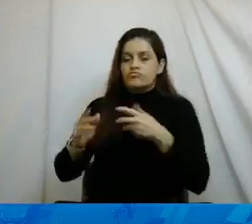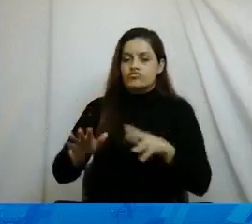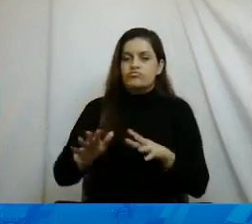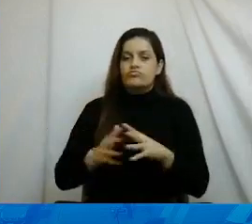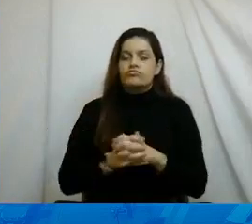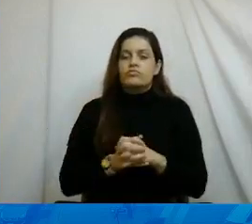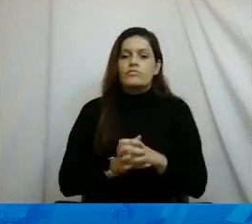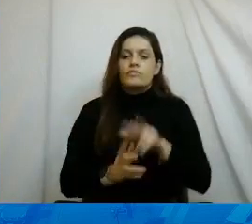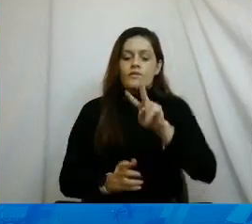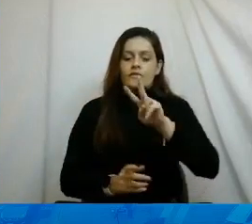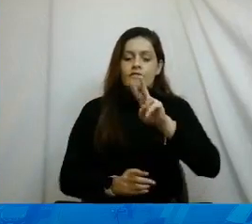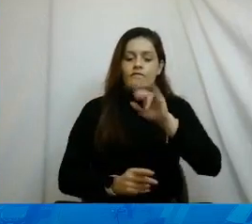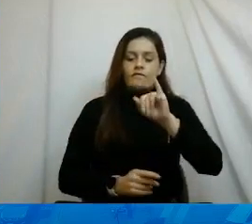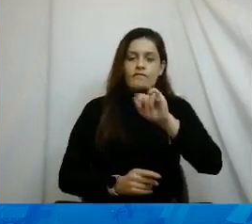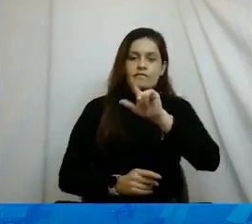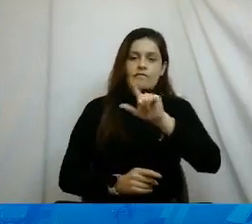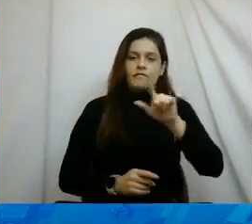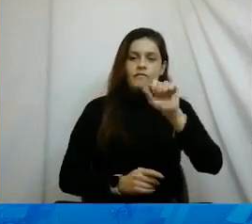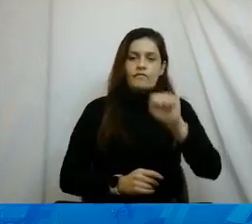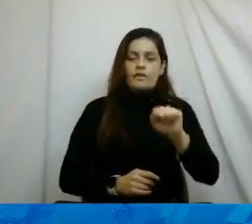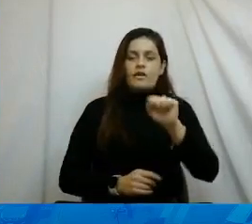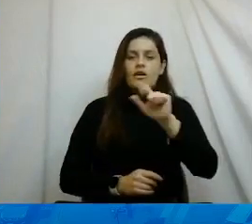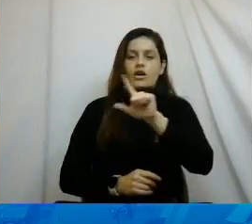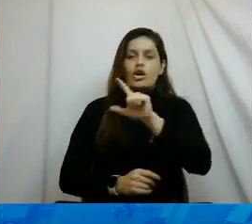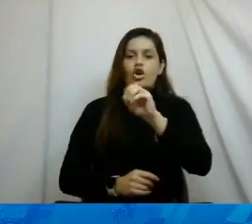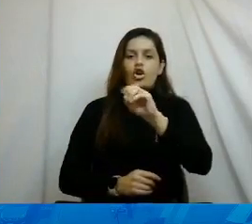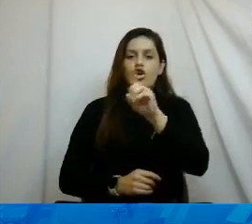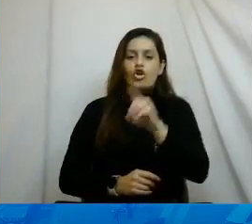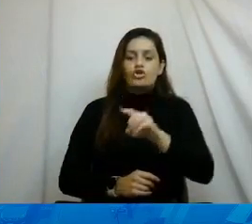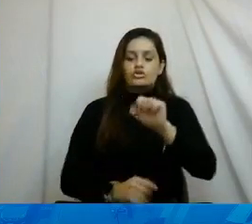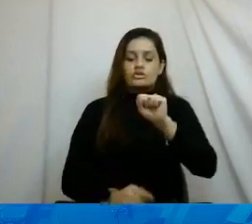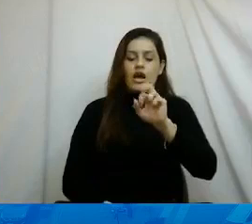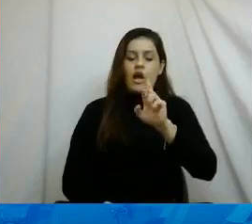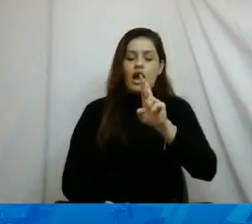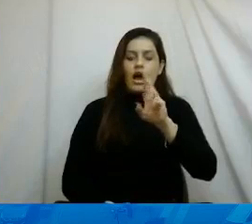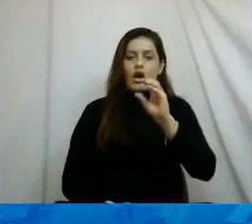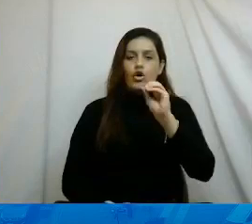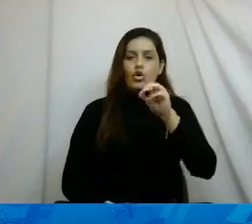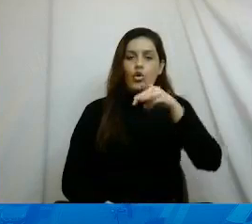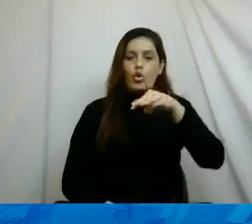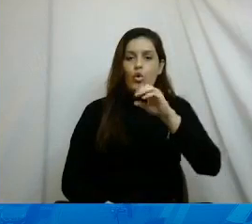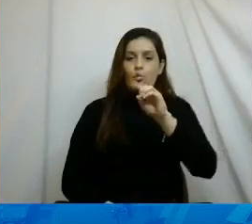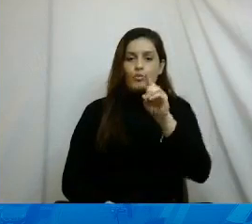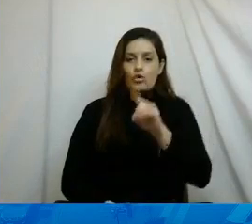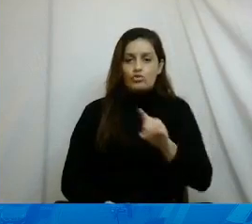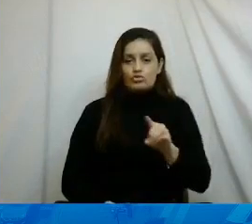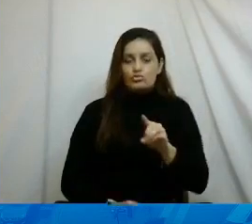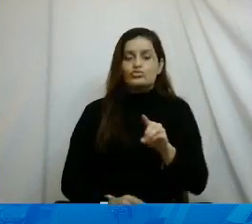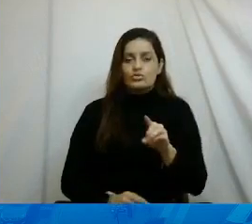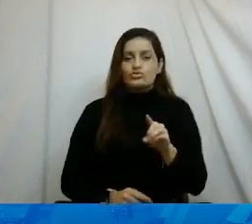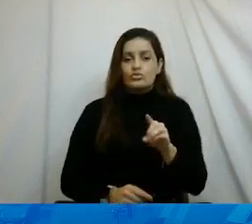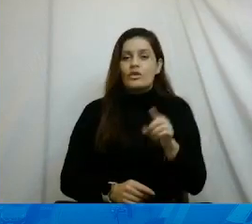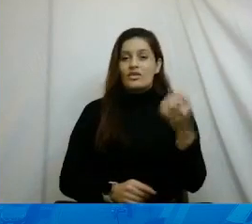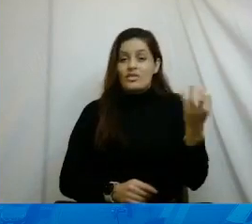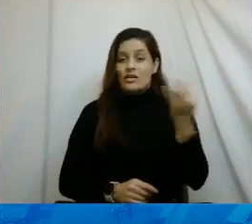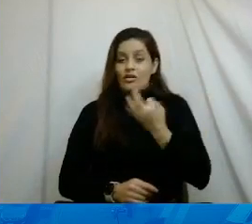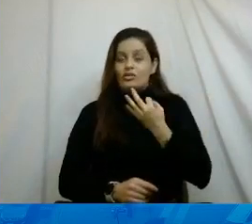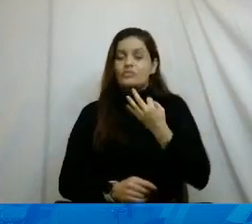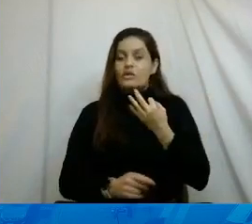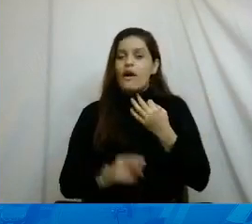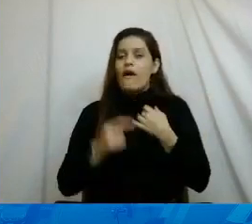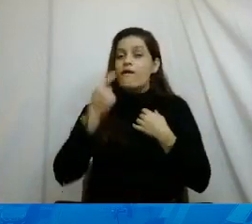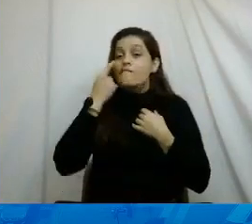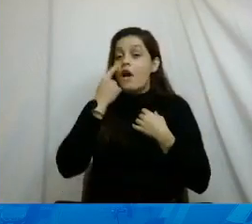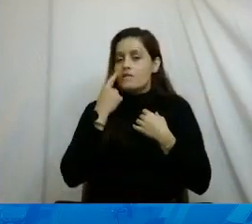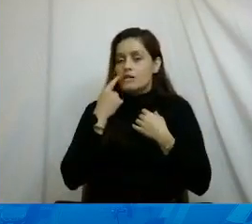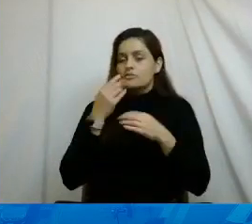Villa Los Aromos, de Villa Los Aromos, del vecino Arnaldo, para poder evaluar la mejora también